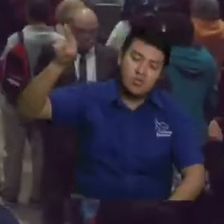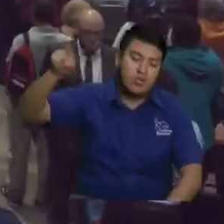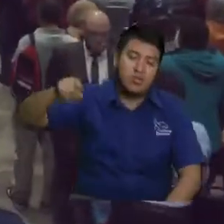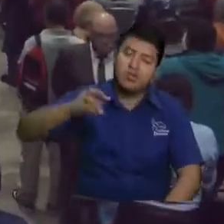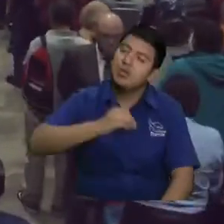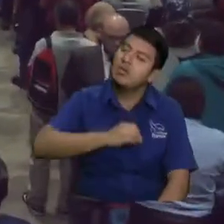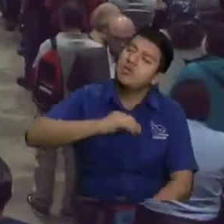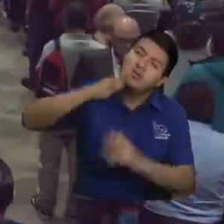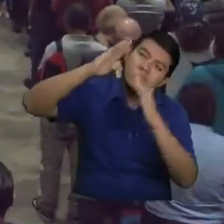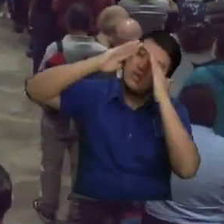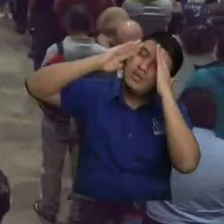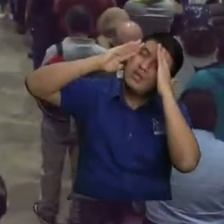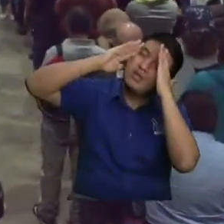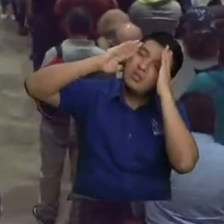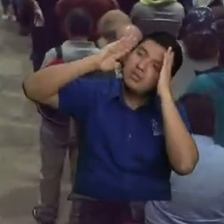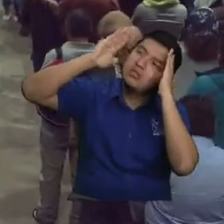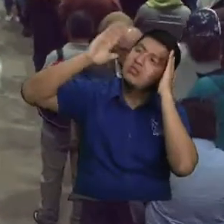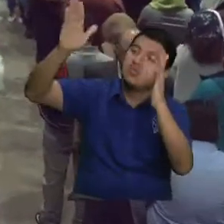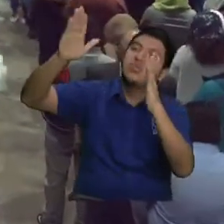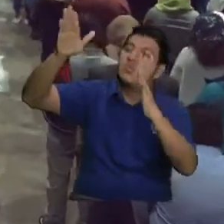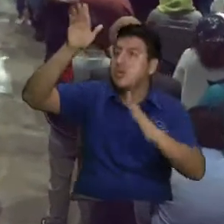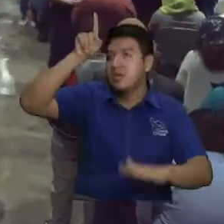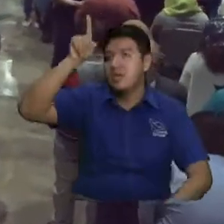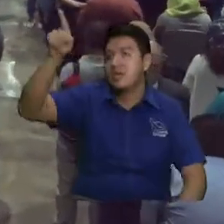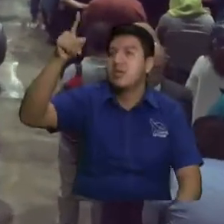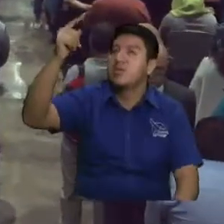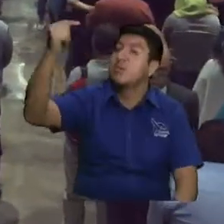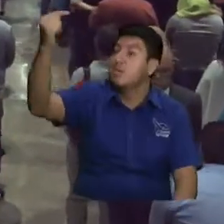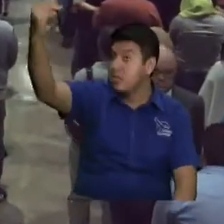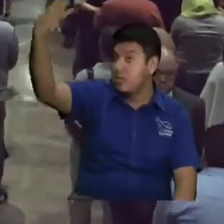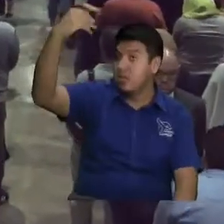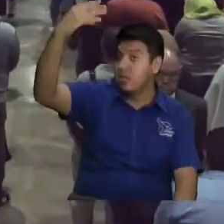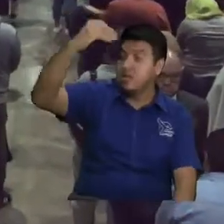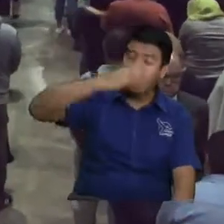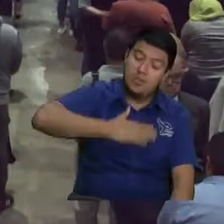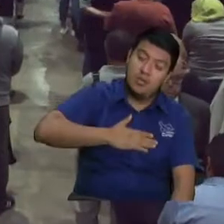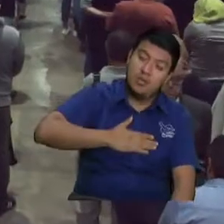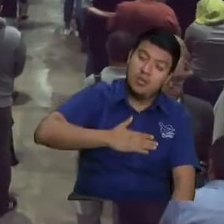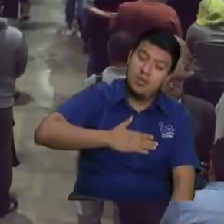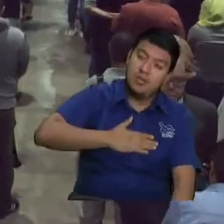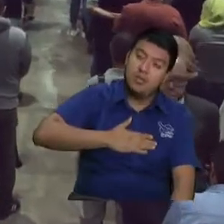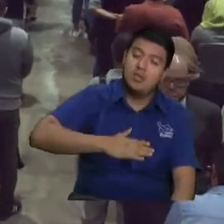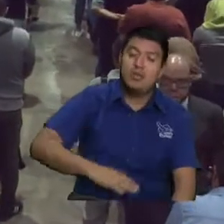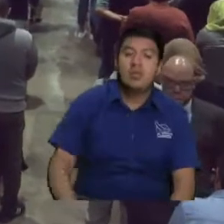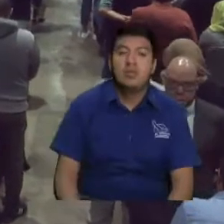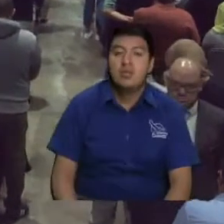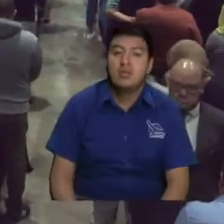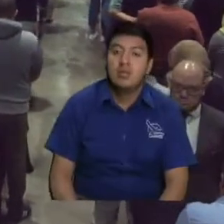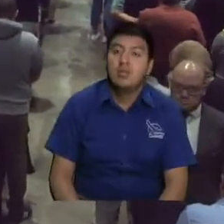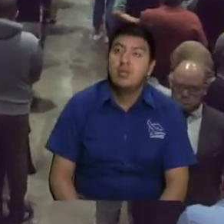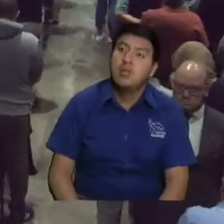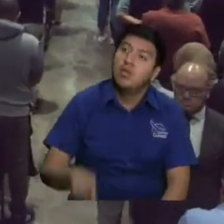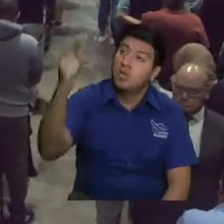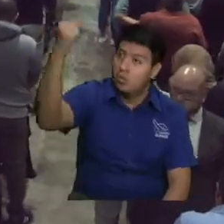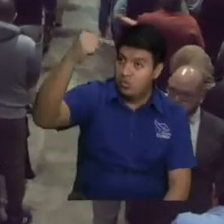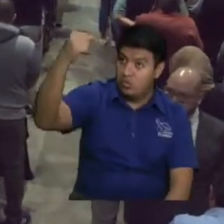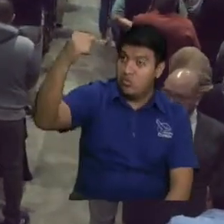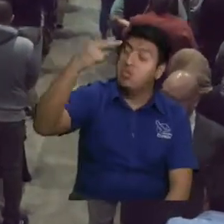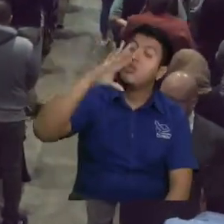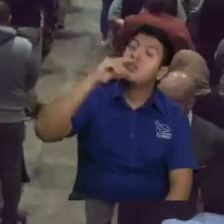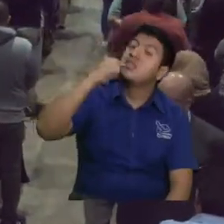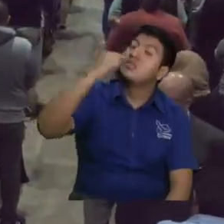Queremos oír la voz tuya, Señor, diciendo: he aquí mi hijo